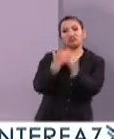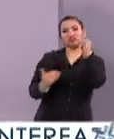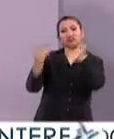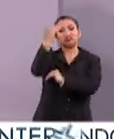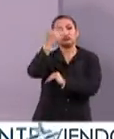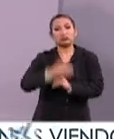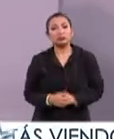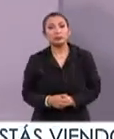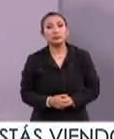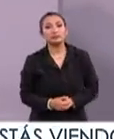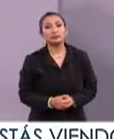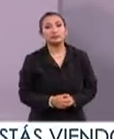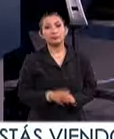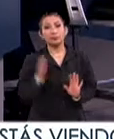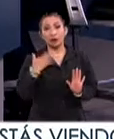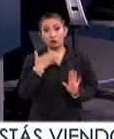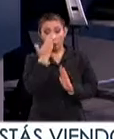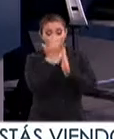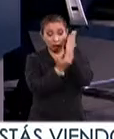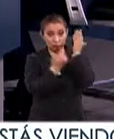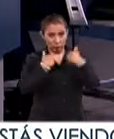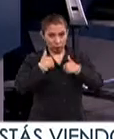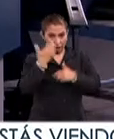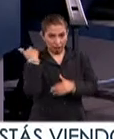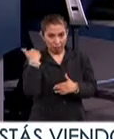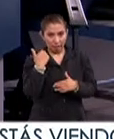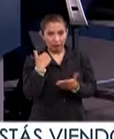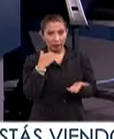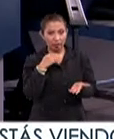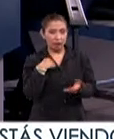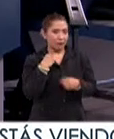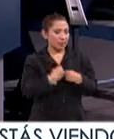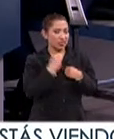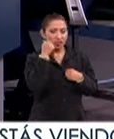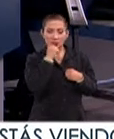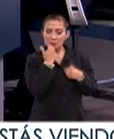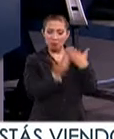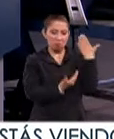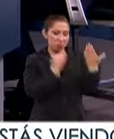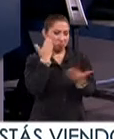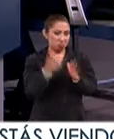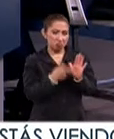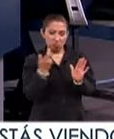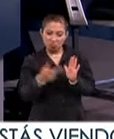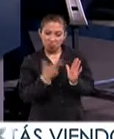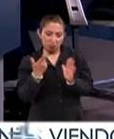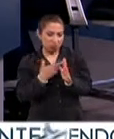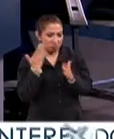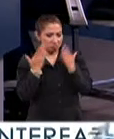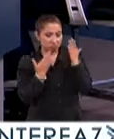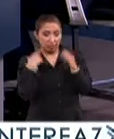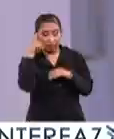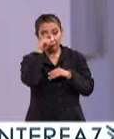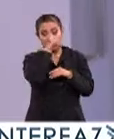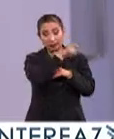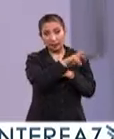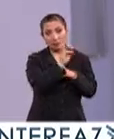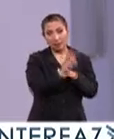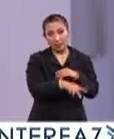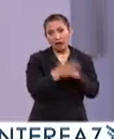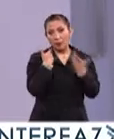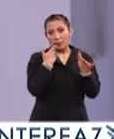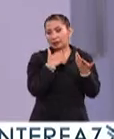tú hiciste? En el lado de estudiante, que bueno, toda mi vida he sido, es complicado